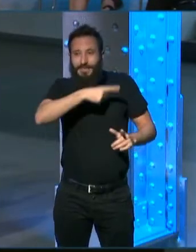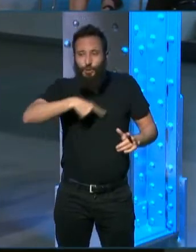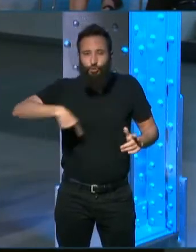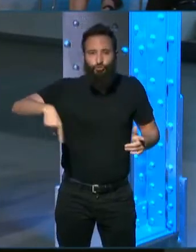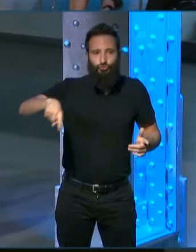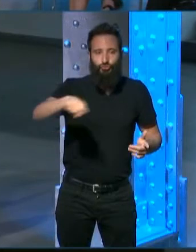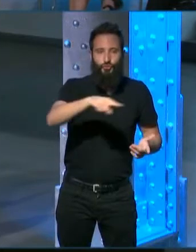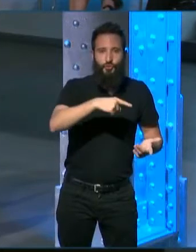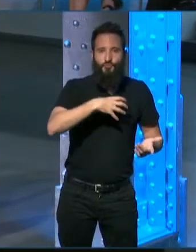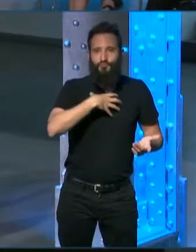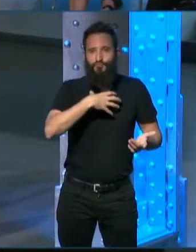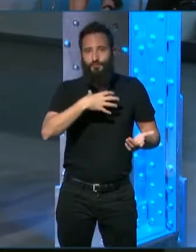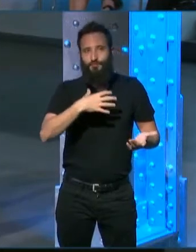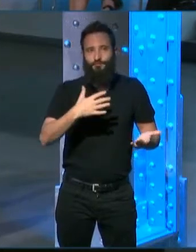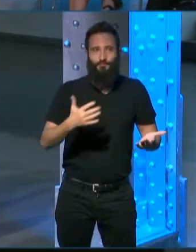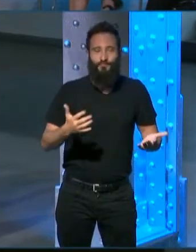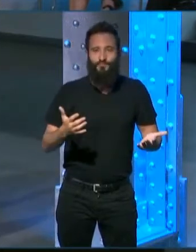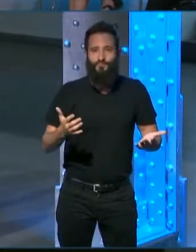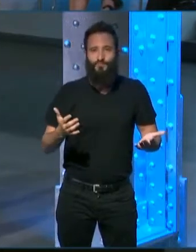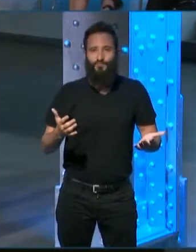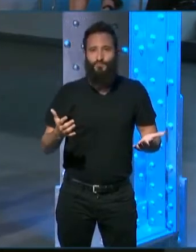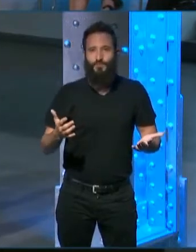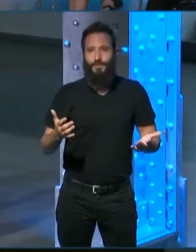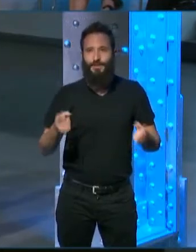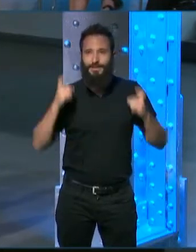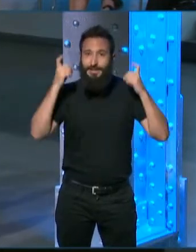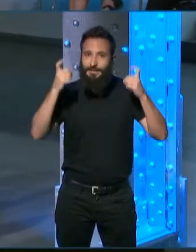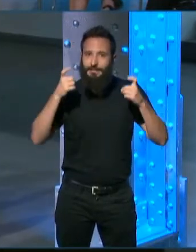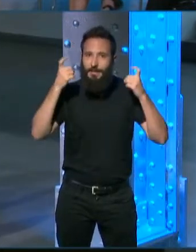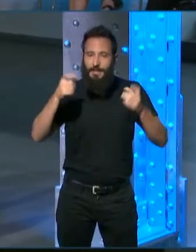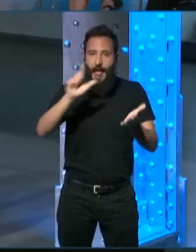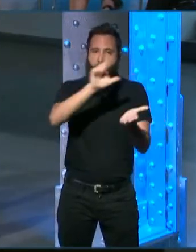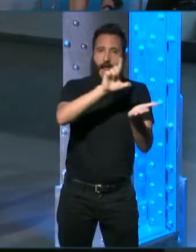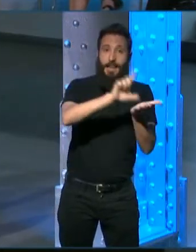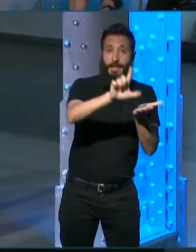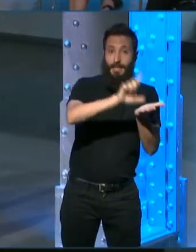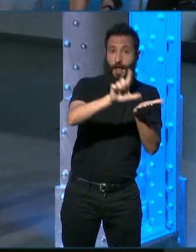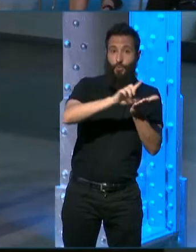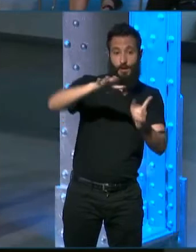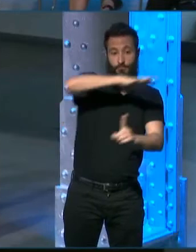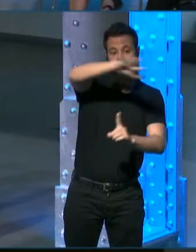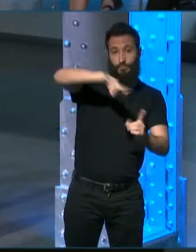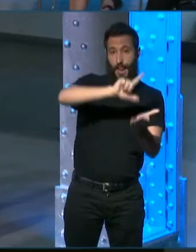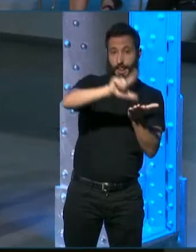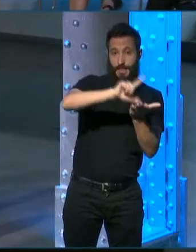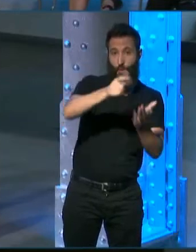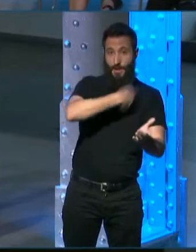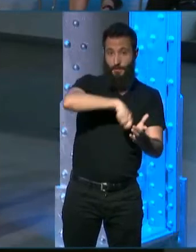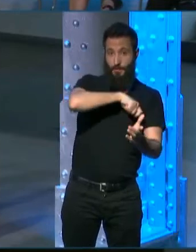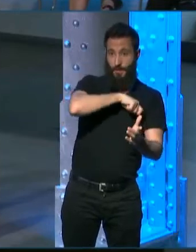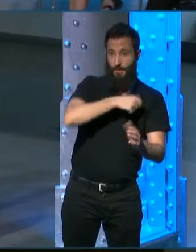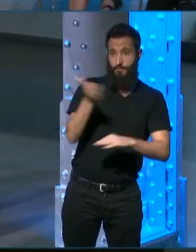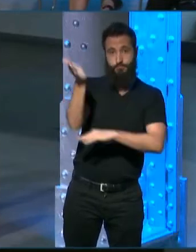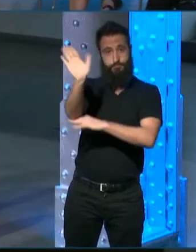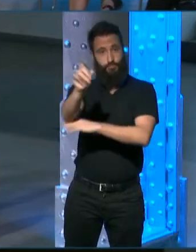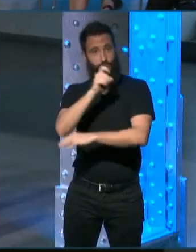ni podíamos pretenderlo, de dar una panorámica de la literatura en España, porque con 15 o 16 autores tú no